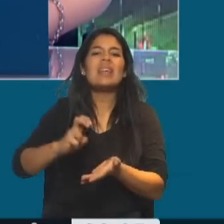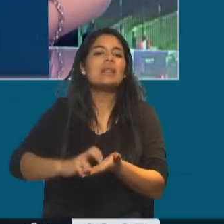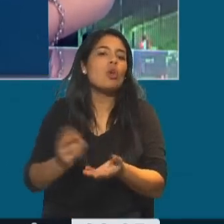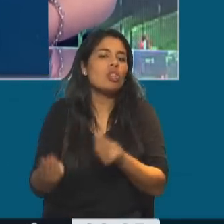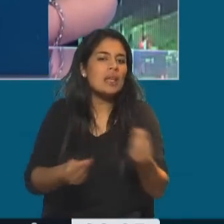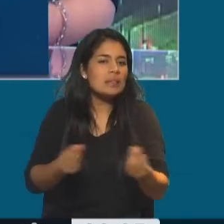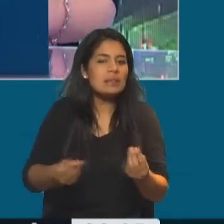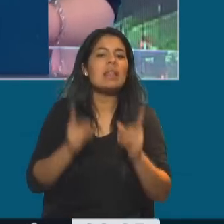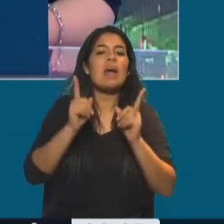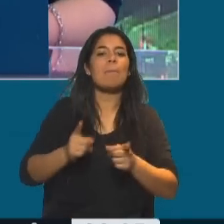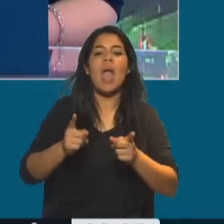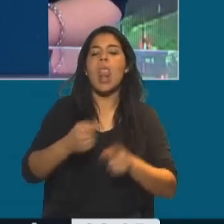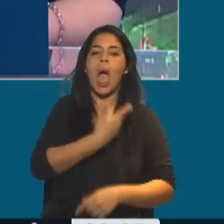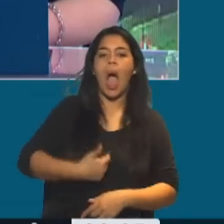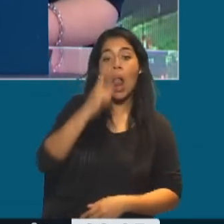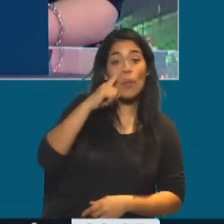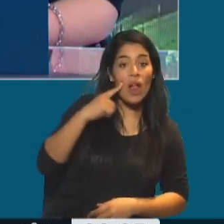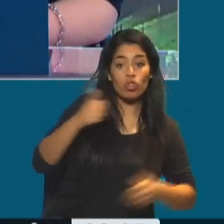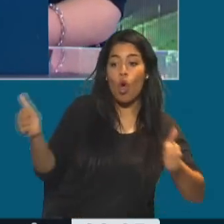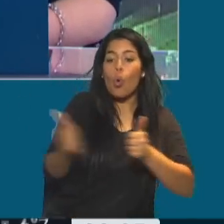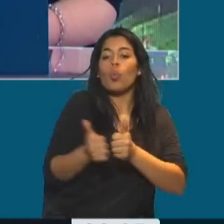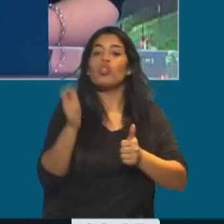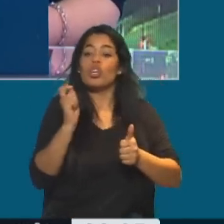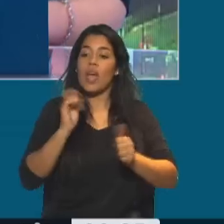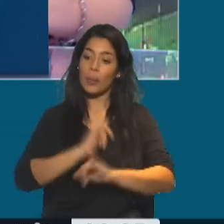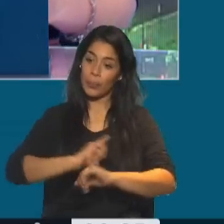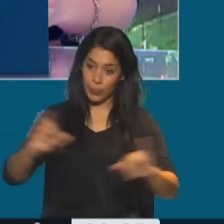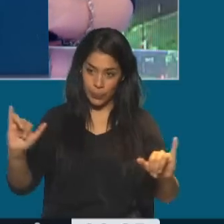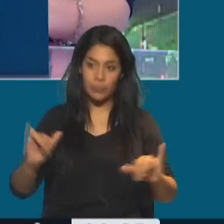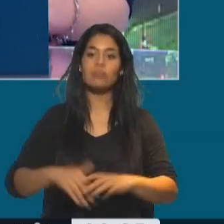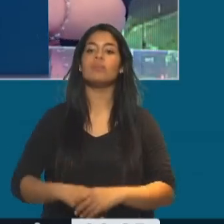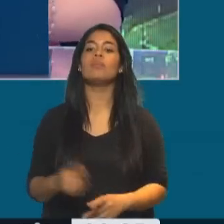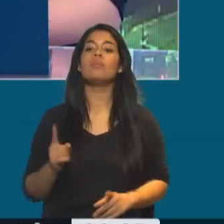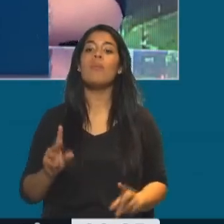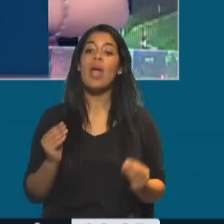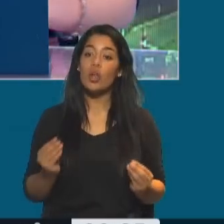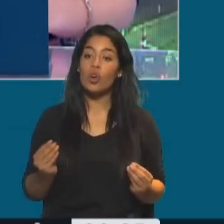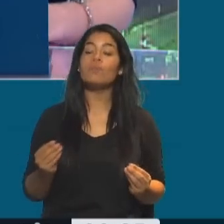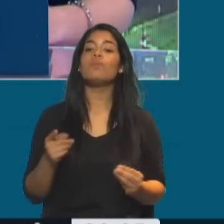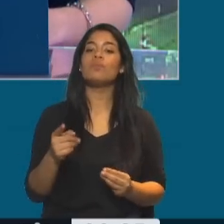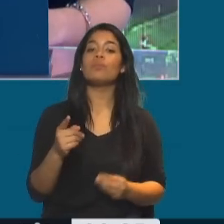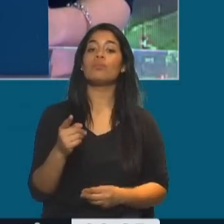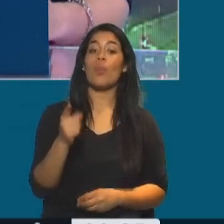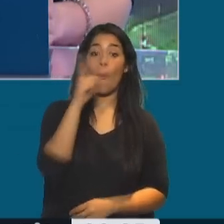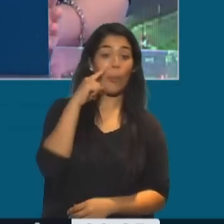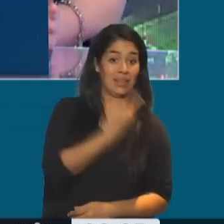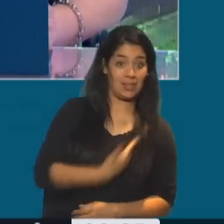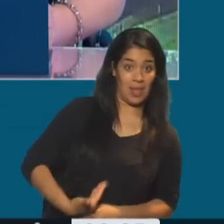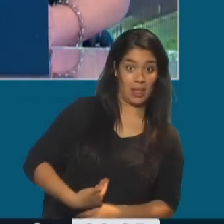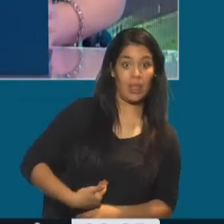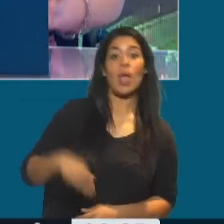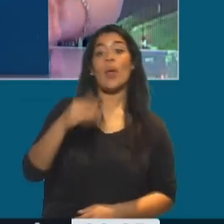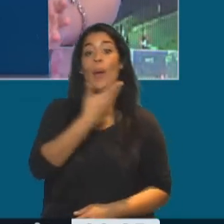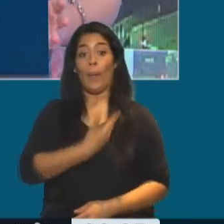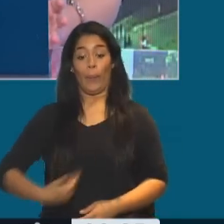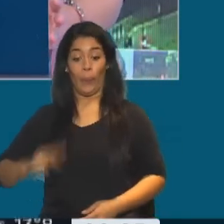aparece el presidente Alberto Fernández. Claro. Pero la intención de comunicar al presidente con la vicepresidenta es un hecho,